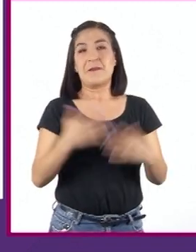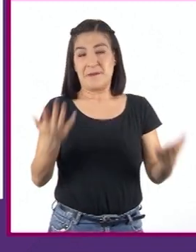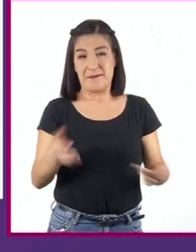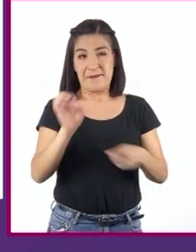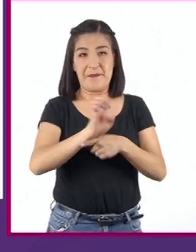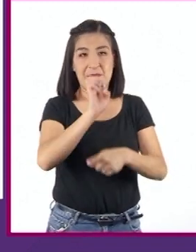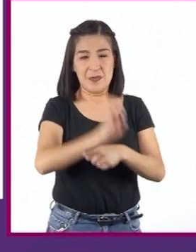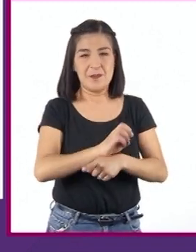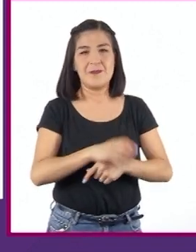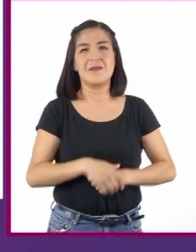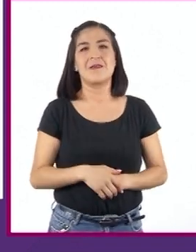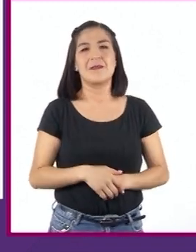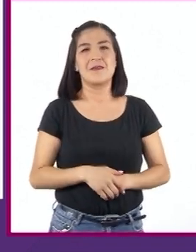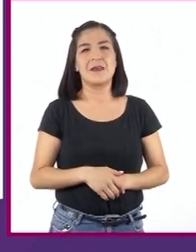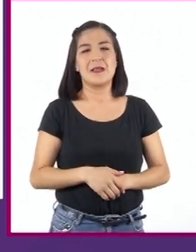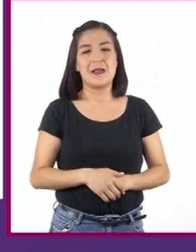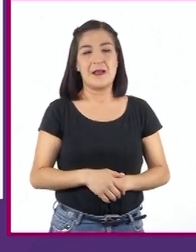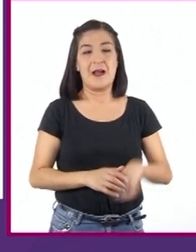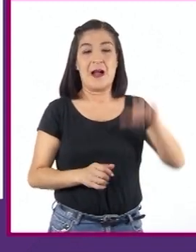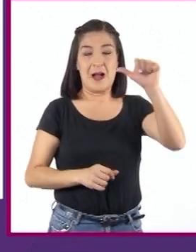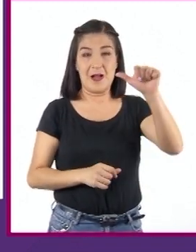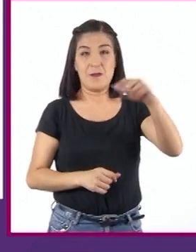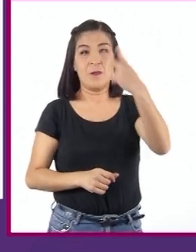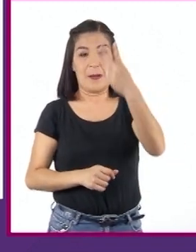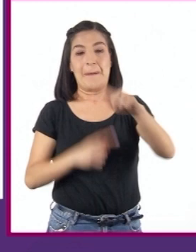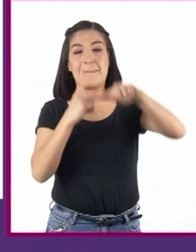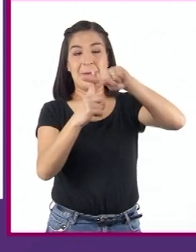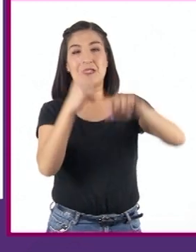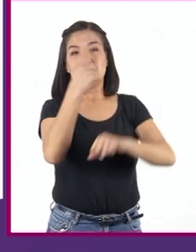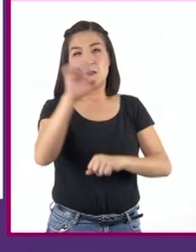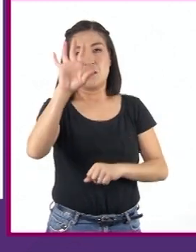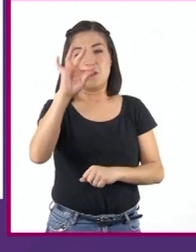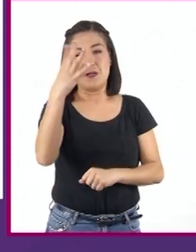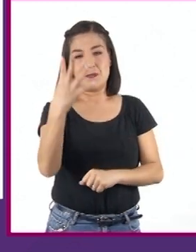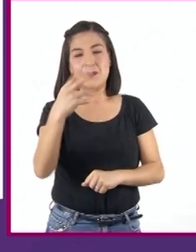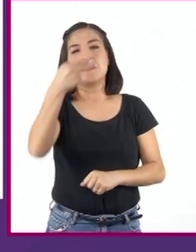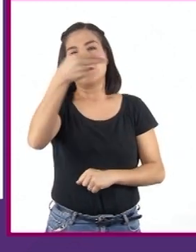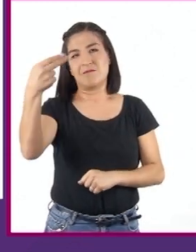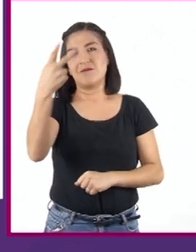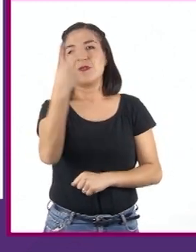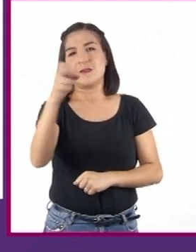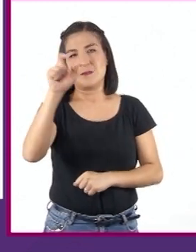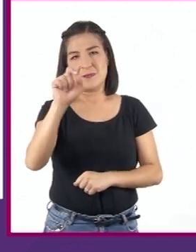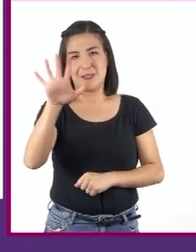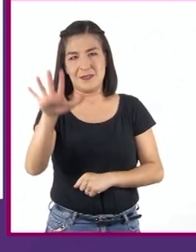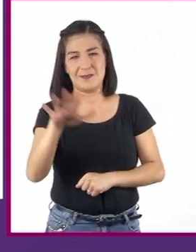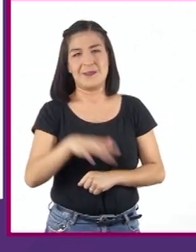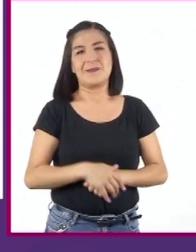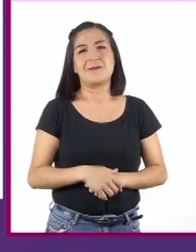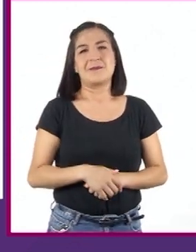Entonces, a cuadrada más 144 es igual a 225.